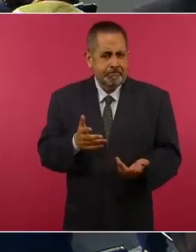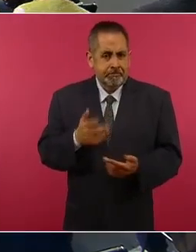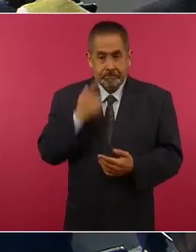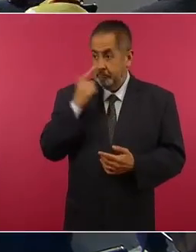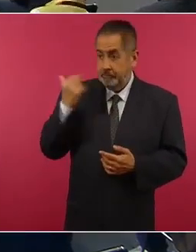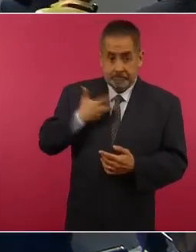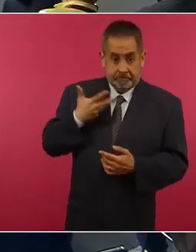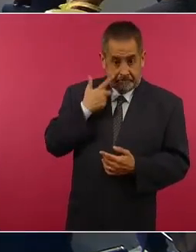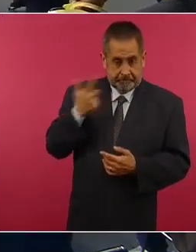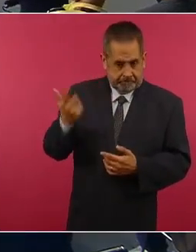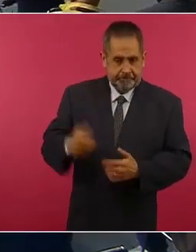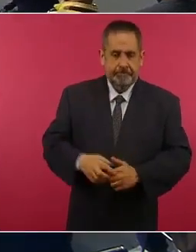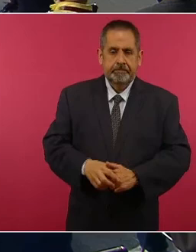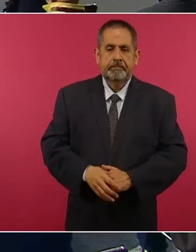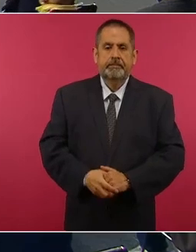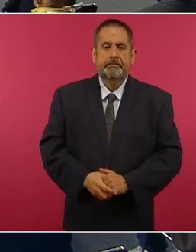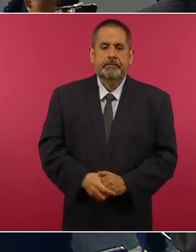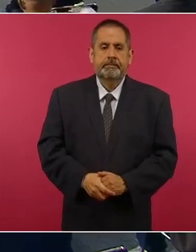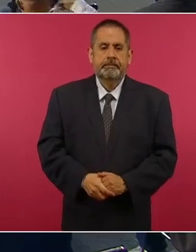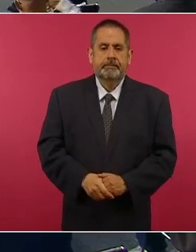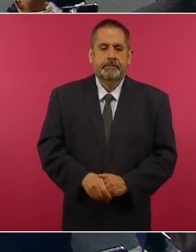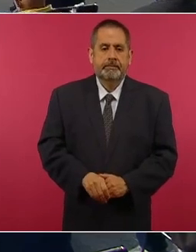tienes.